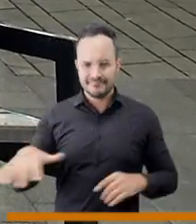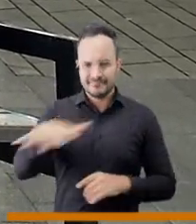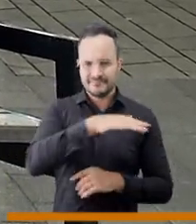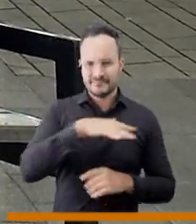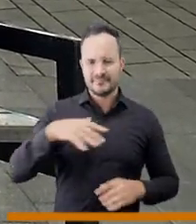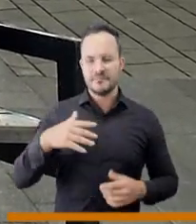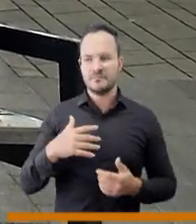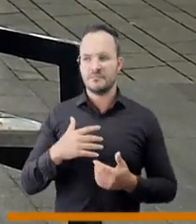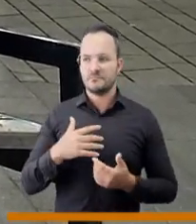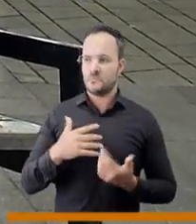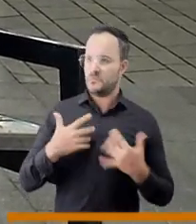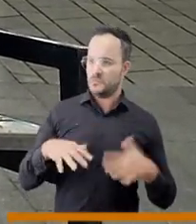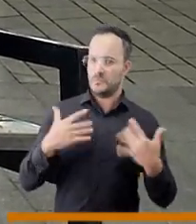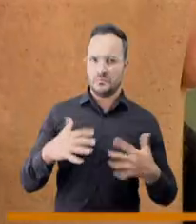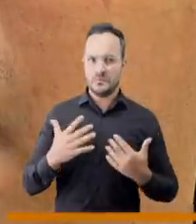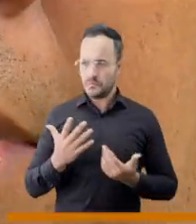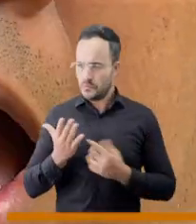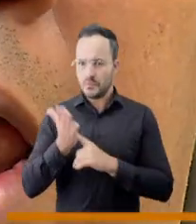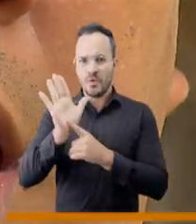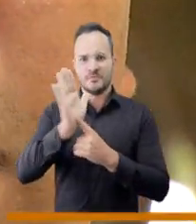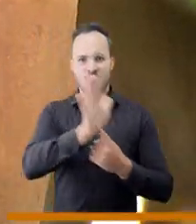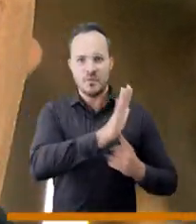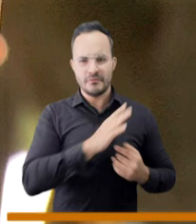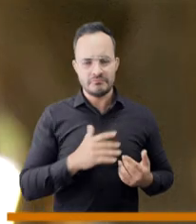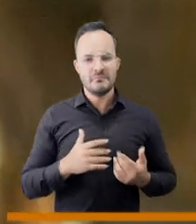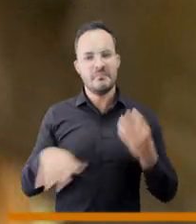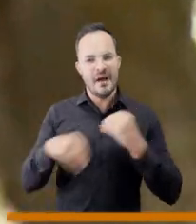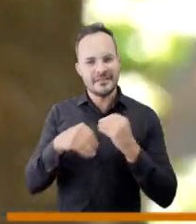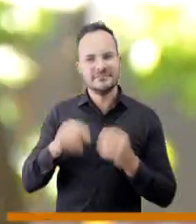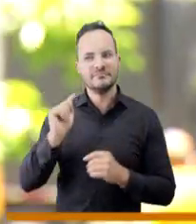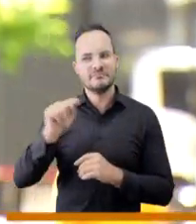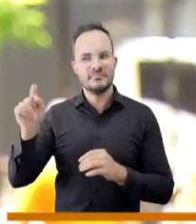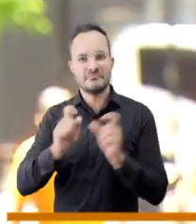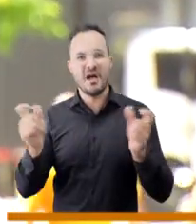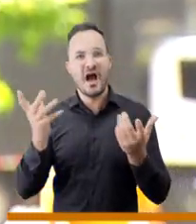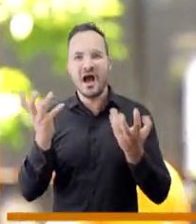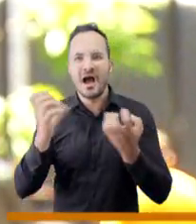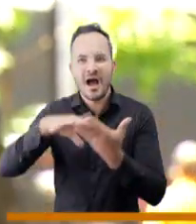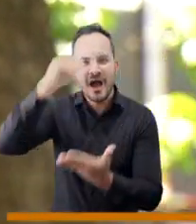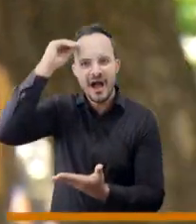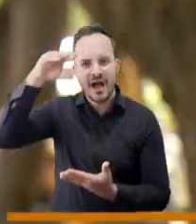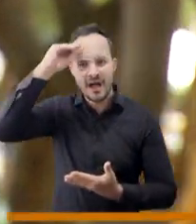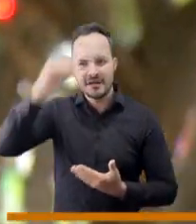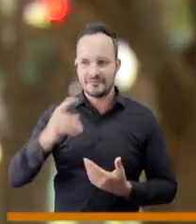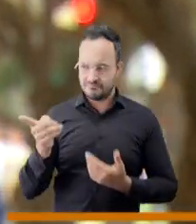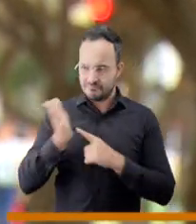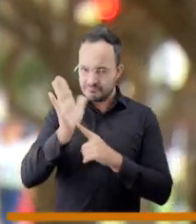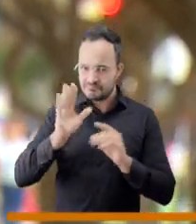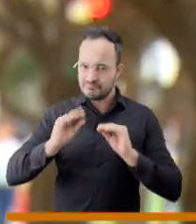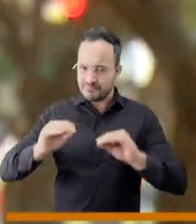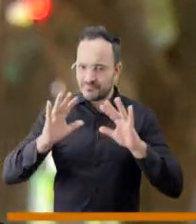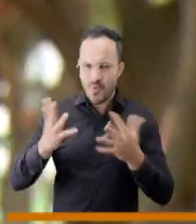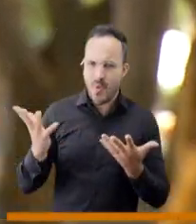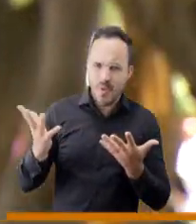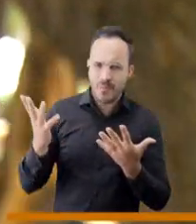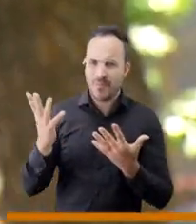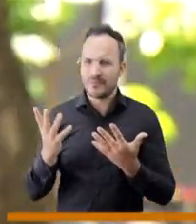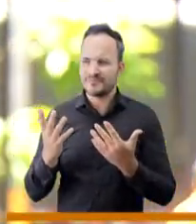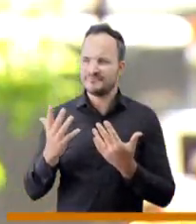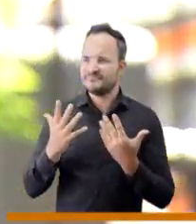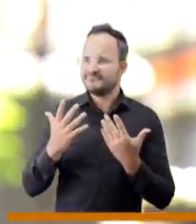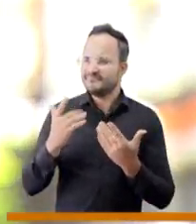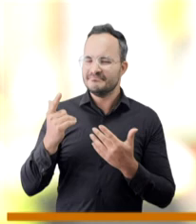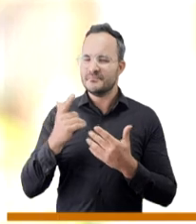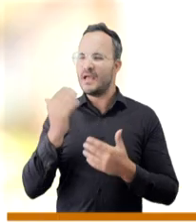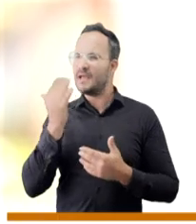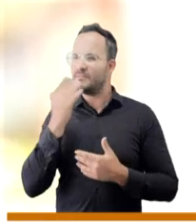ciudad, también has decidido llevarlo a personas que quieren aprender, como los curiosos sí. que se ponen a verte. ¿Cómo es